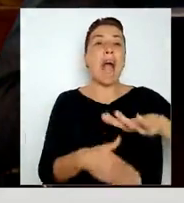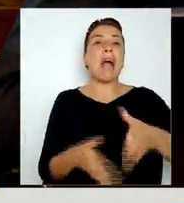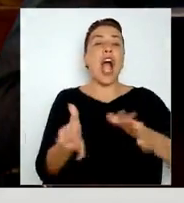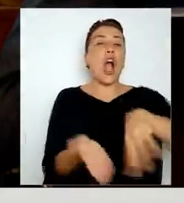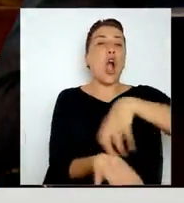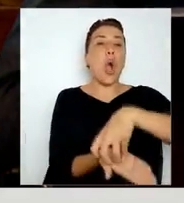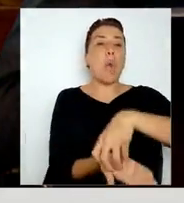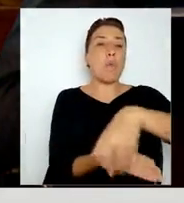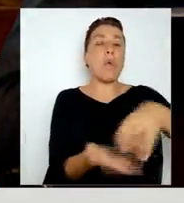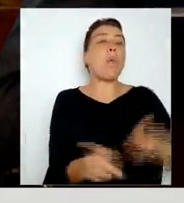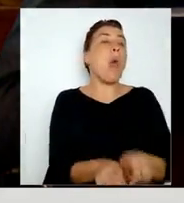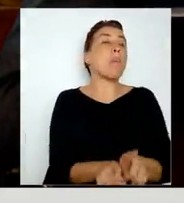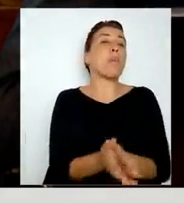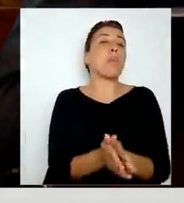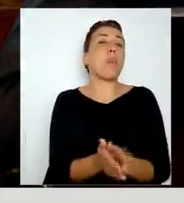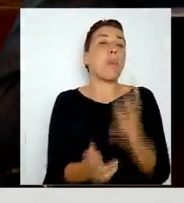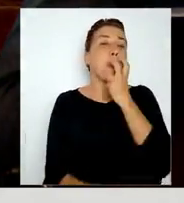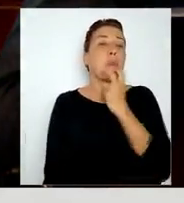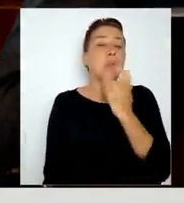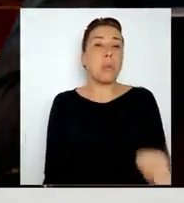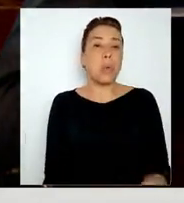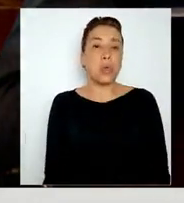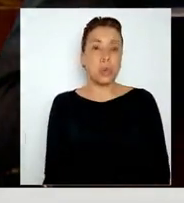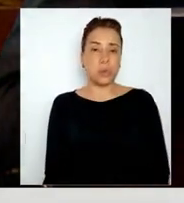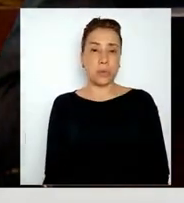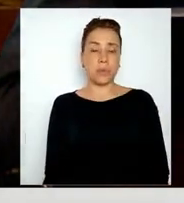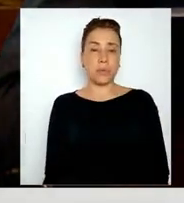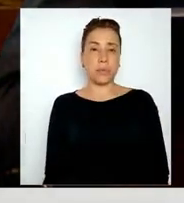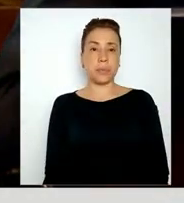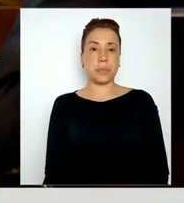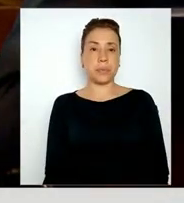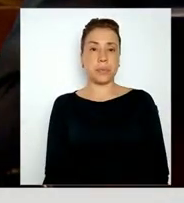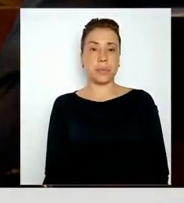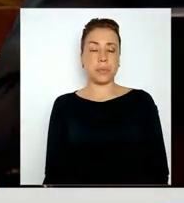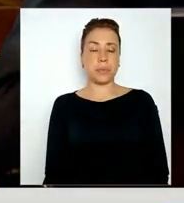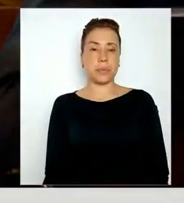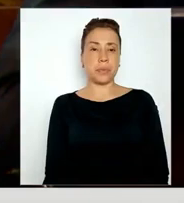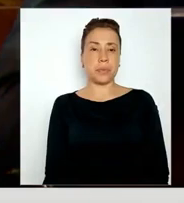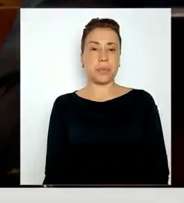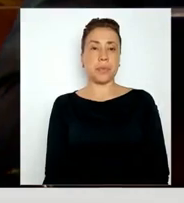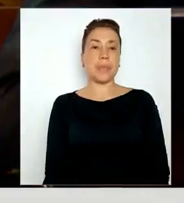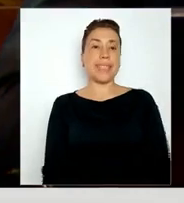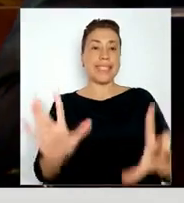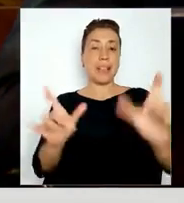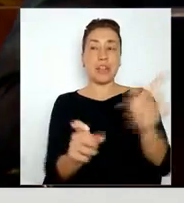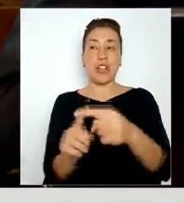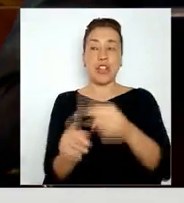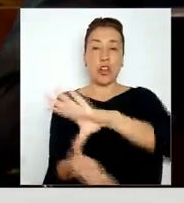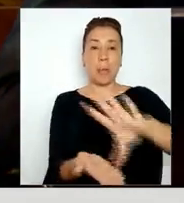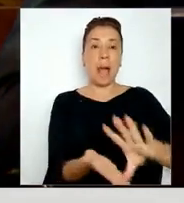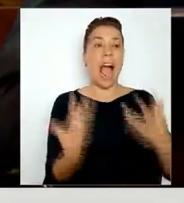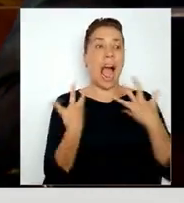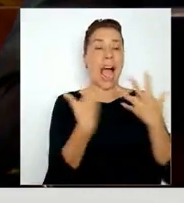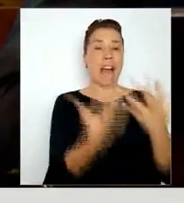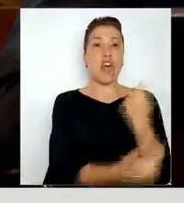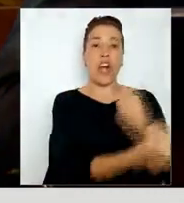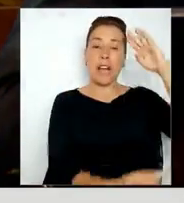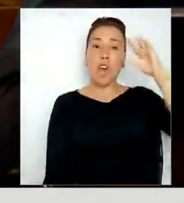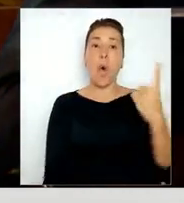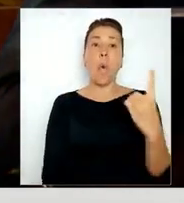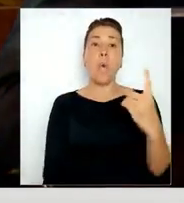señora ministra por intermedio suyo presidente donde siete extranjero agredieron a carabineros y solo uno se logró expulsar